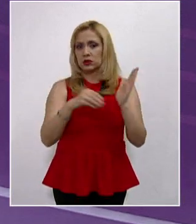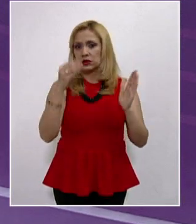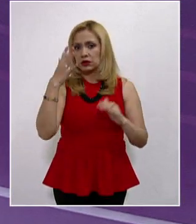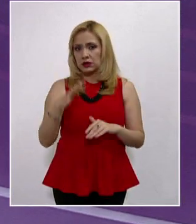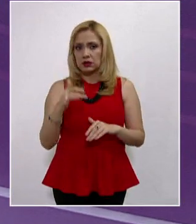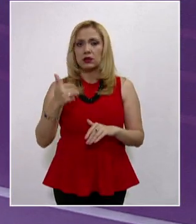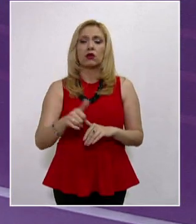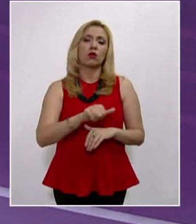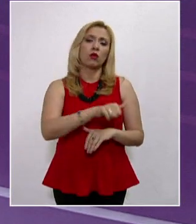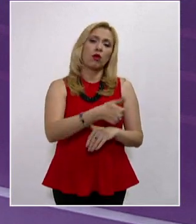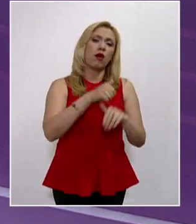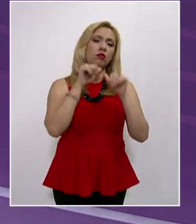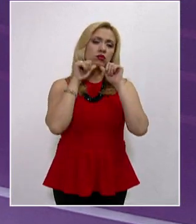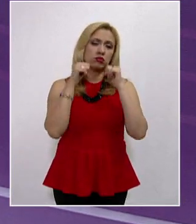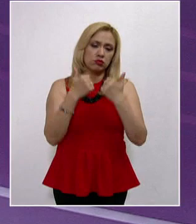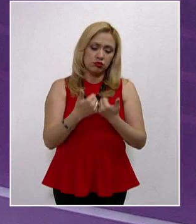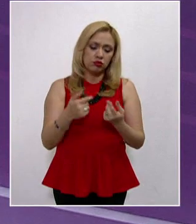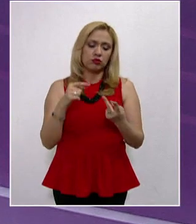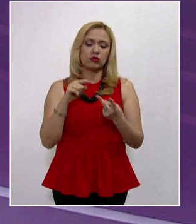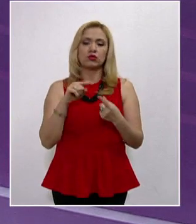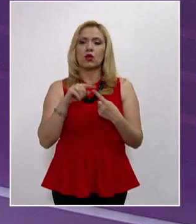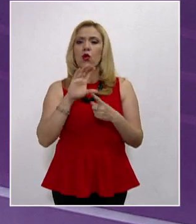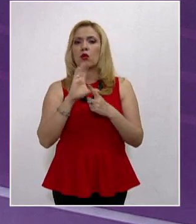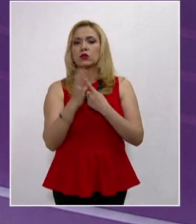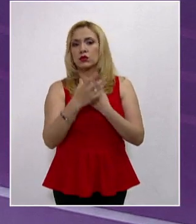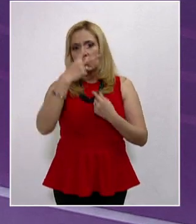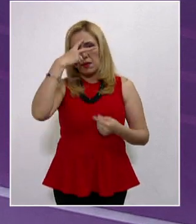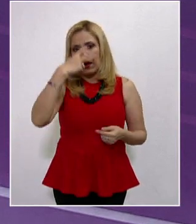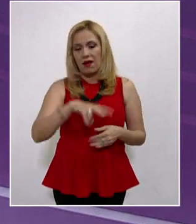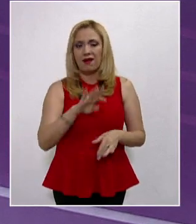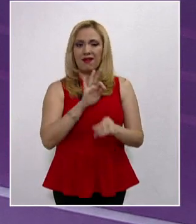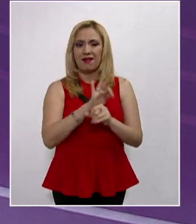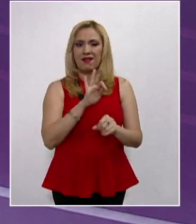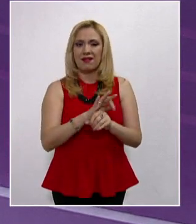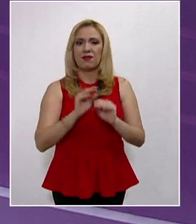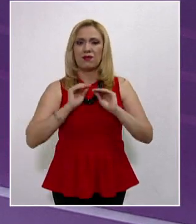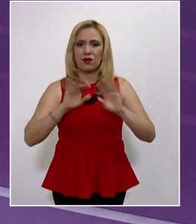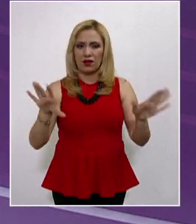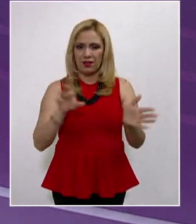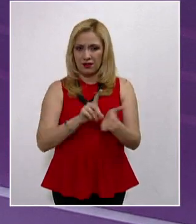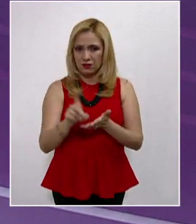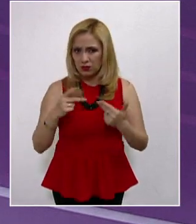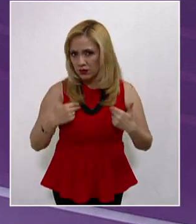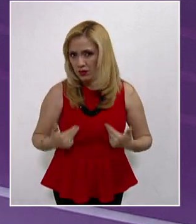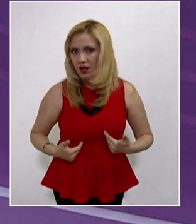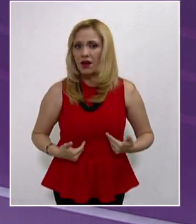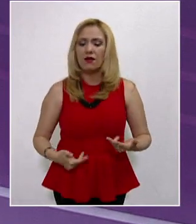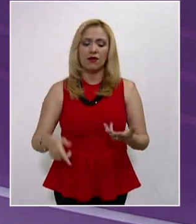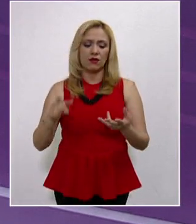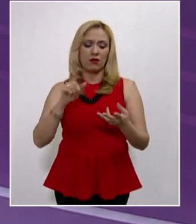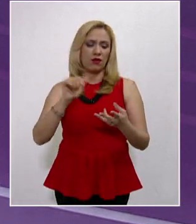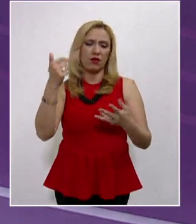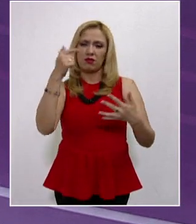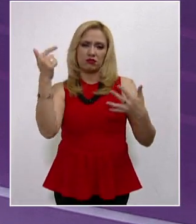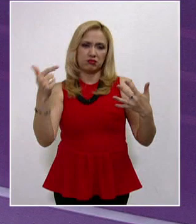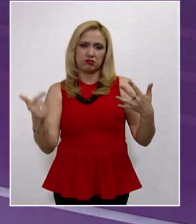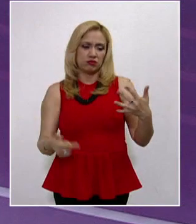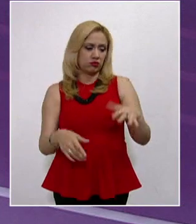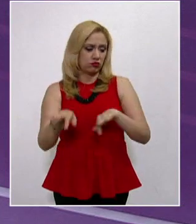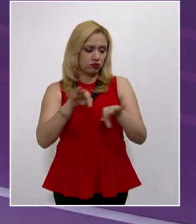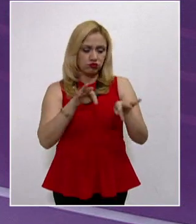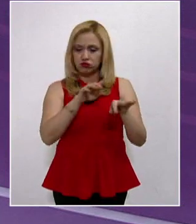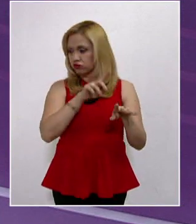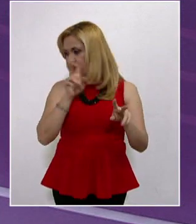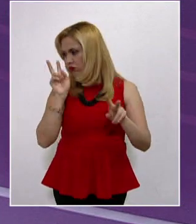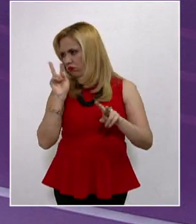junto con otras organizaciones como la Comisión Mexicana para la Defensa y Promoción de Derechos Humanos, Tlachinolan y muchas otras que han trabajado en el